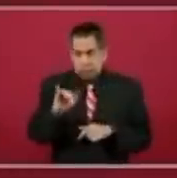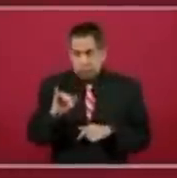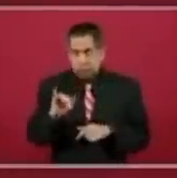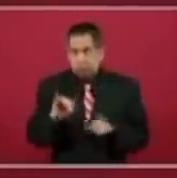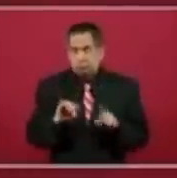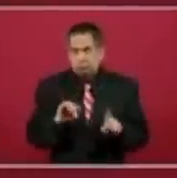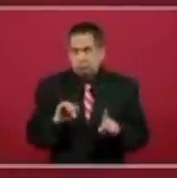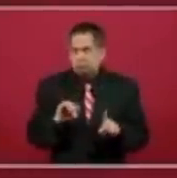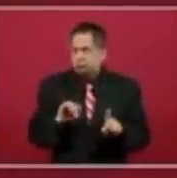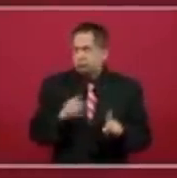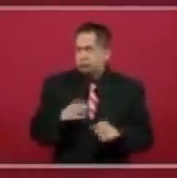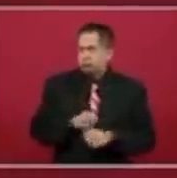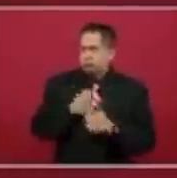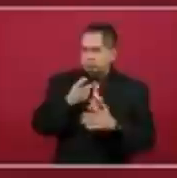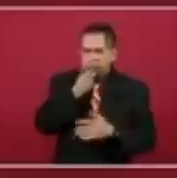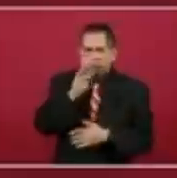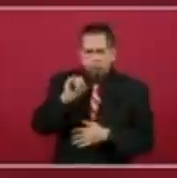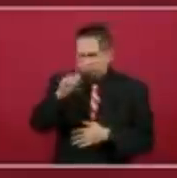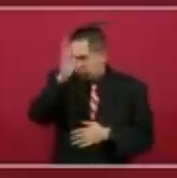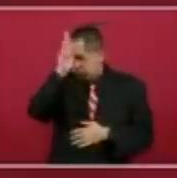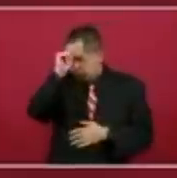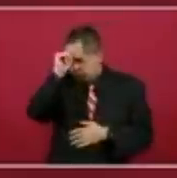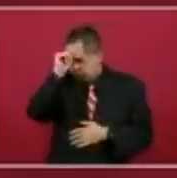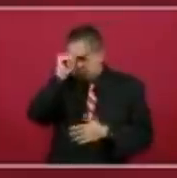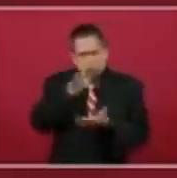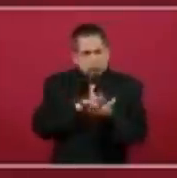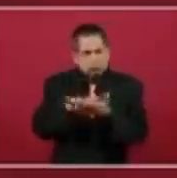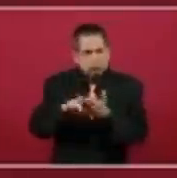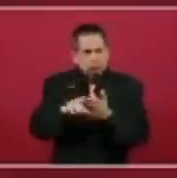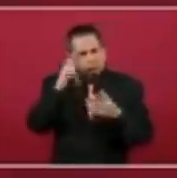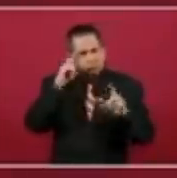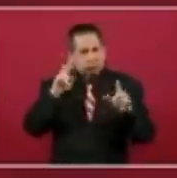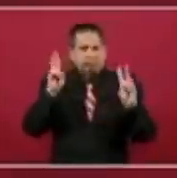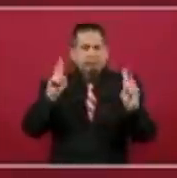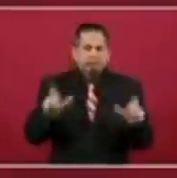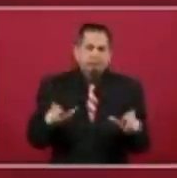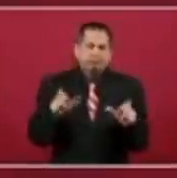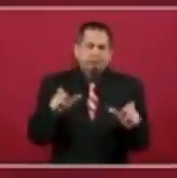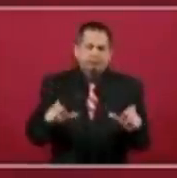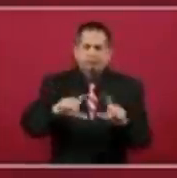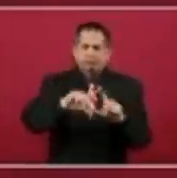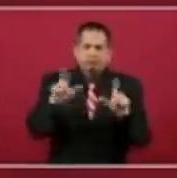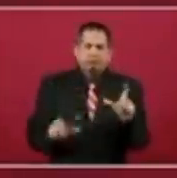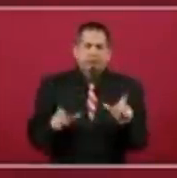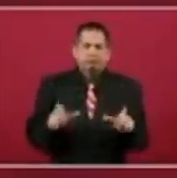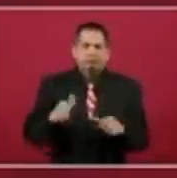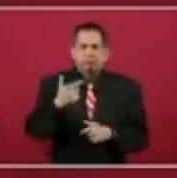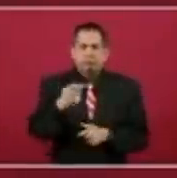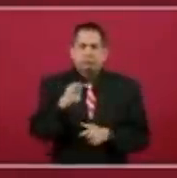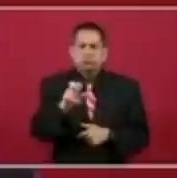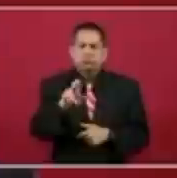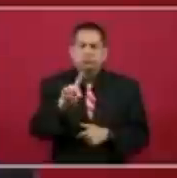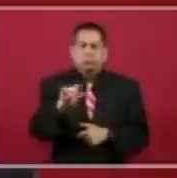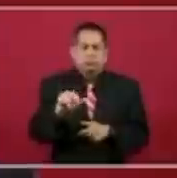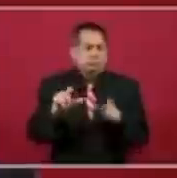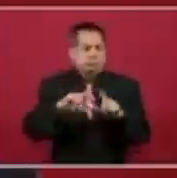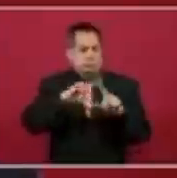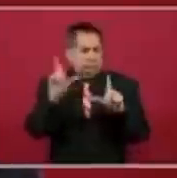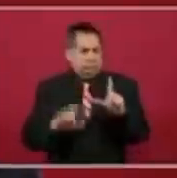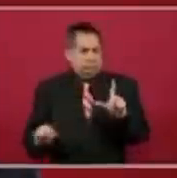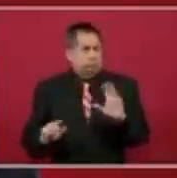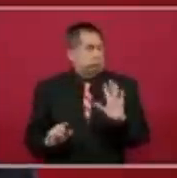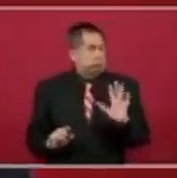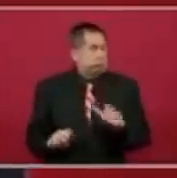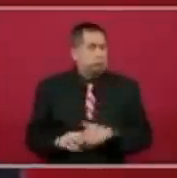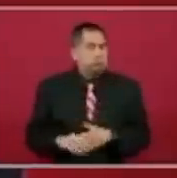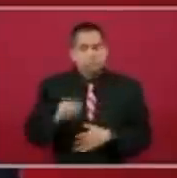ha expresado su apoyo a la Guardia Nacional. Ayer hubo una